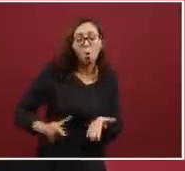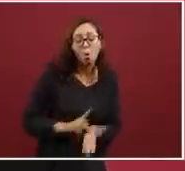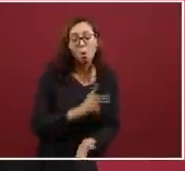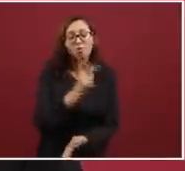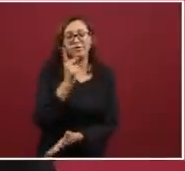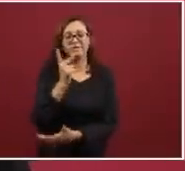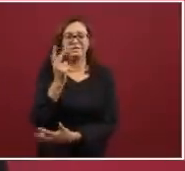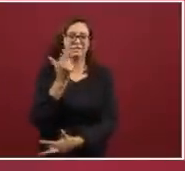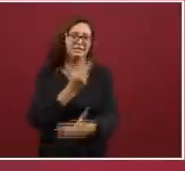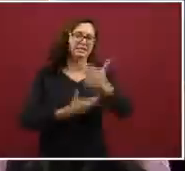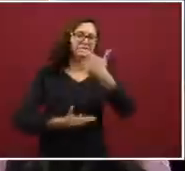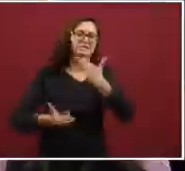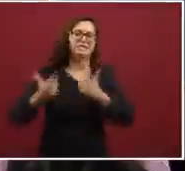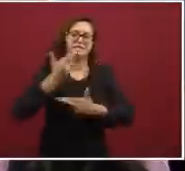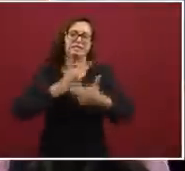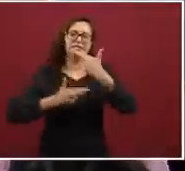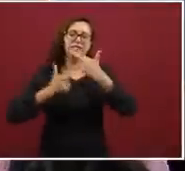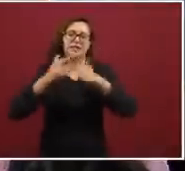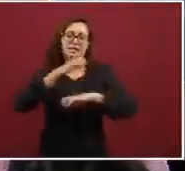una empresa